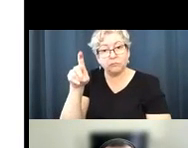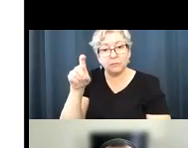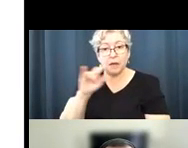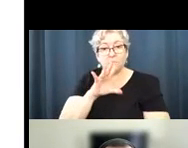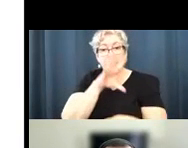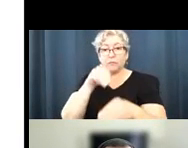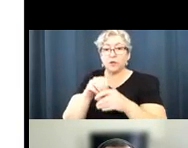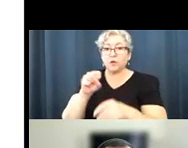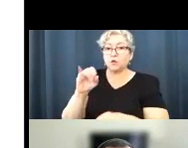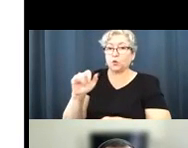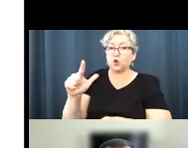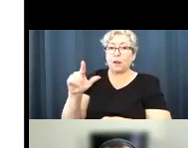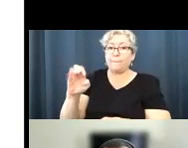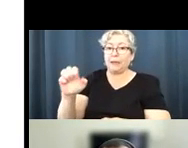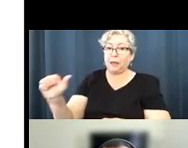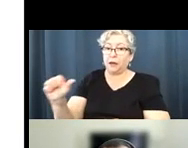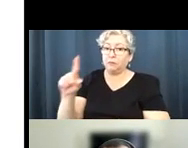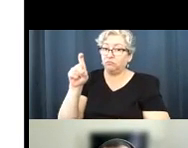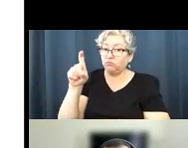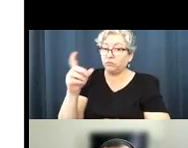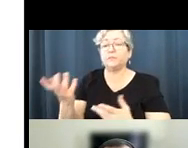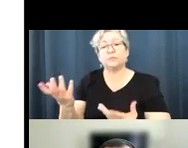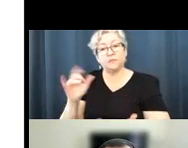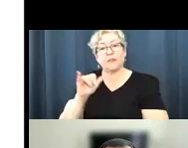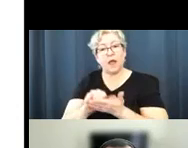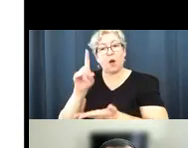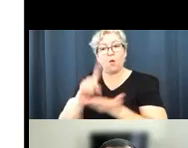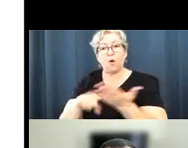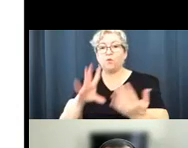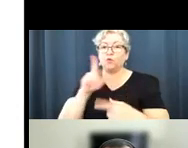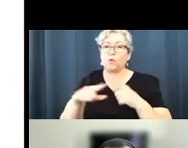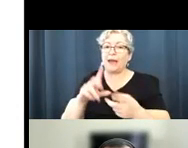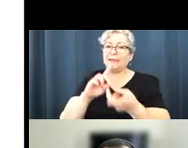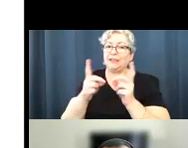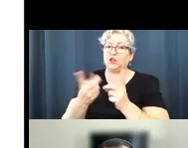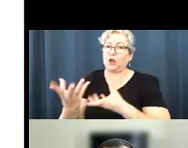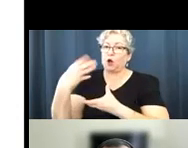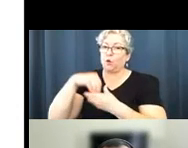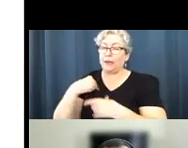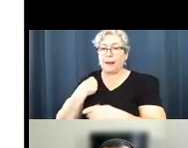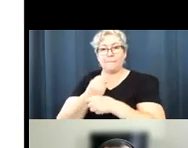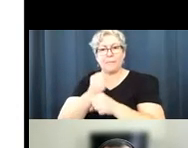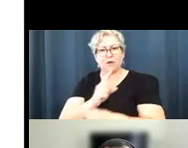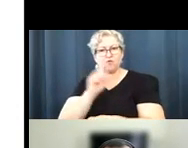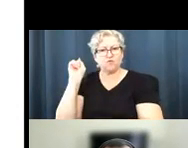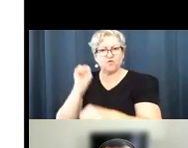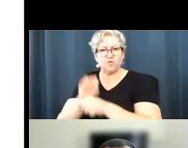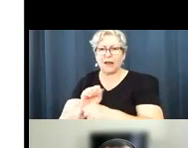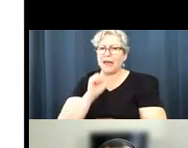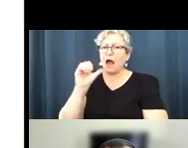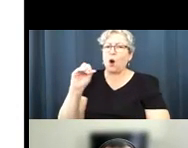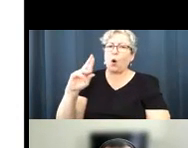sobre lo que vieron en el social media o si yo puedo participar en social media. Eso es lo que yo quiero decir con Digital Inclusion,